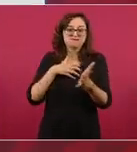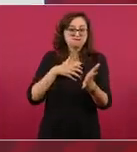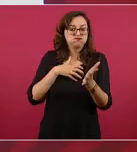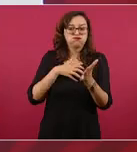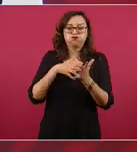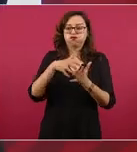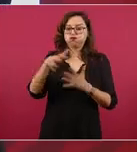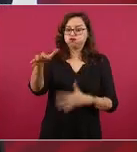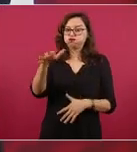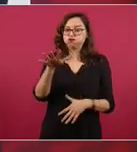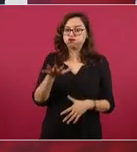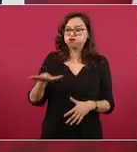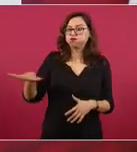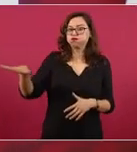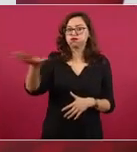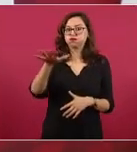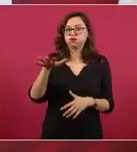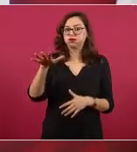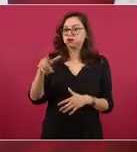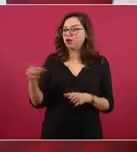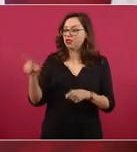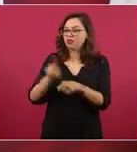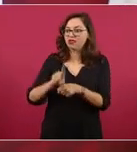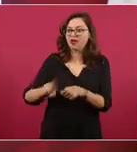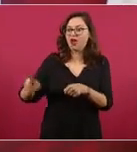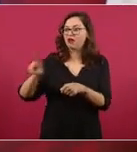de personas que